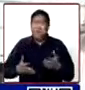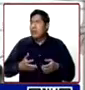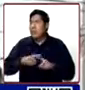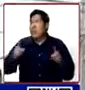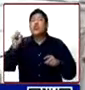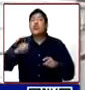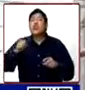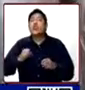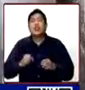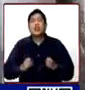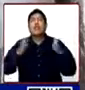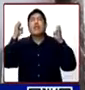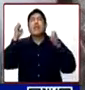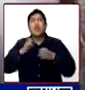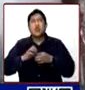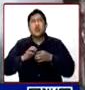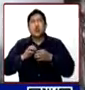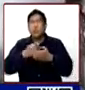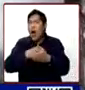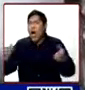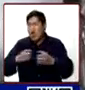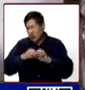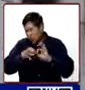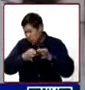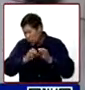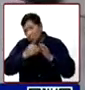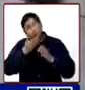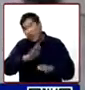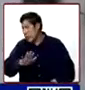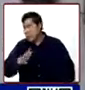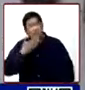daños materiales son de mucha consideración.